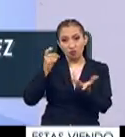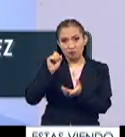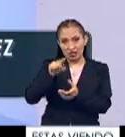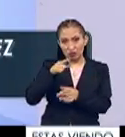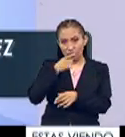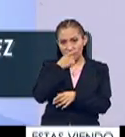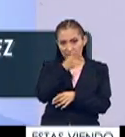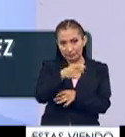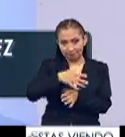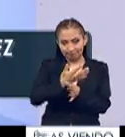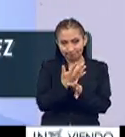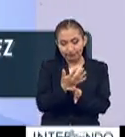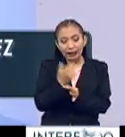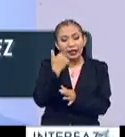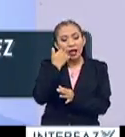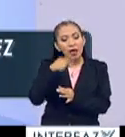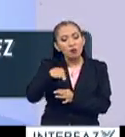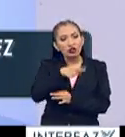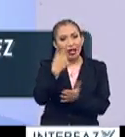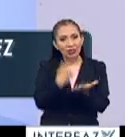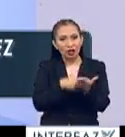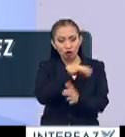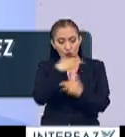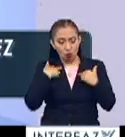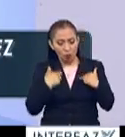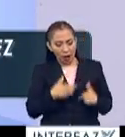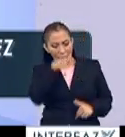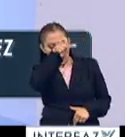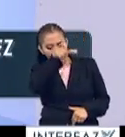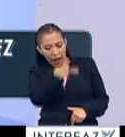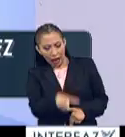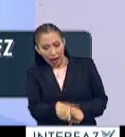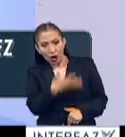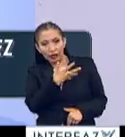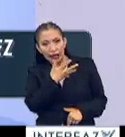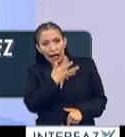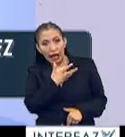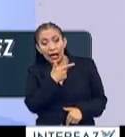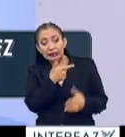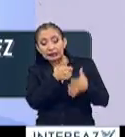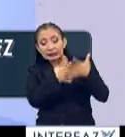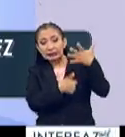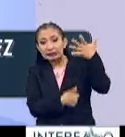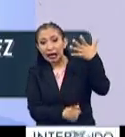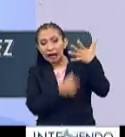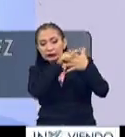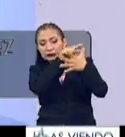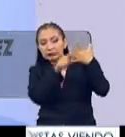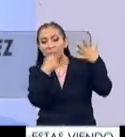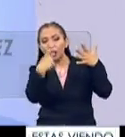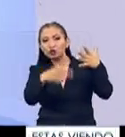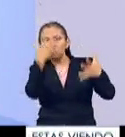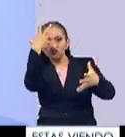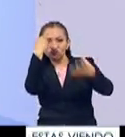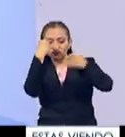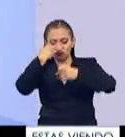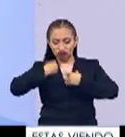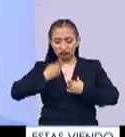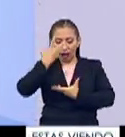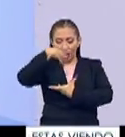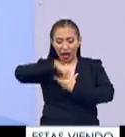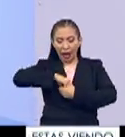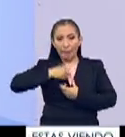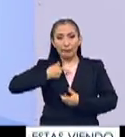¿va? Buscamos que dentro de todo ser humano tenga 6 dimensiones para su formación